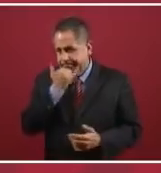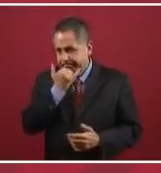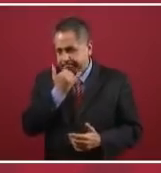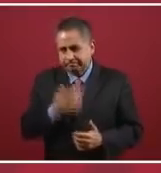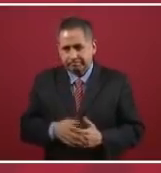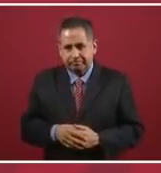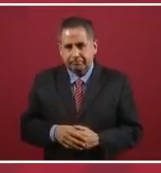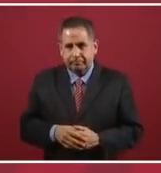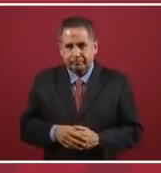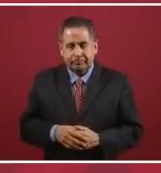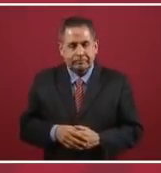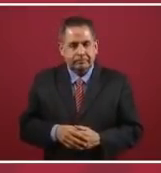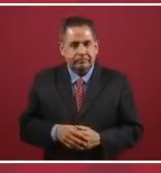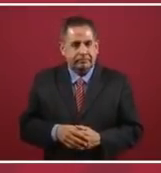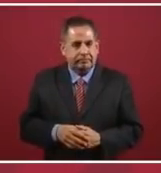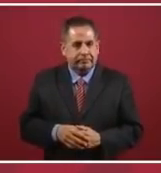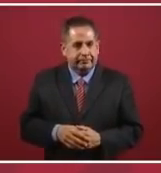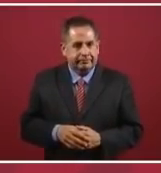Y